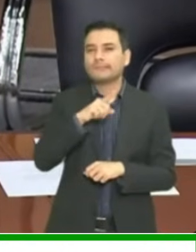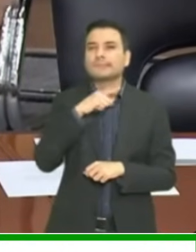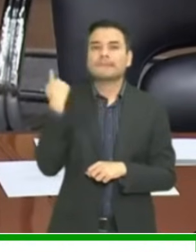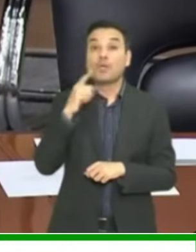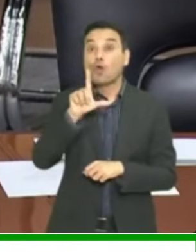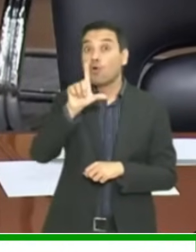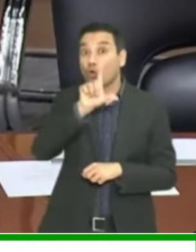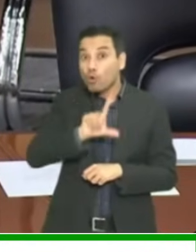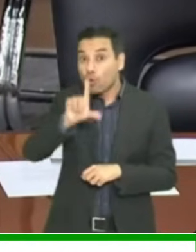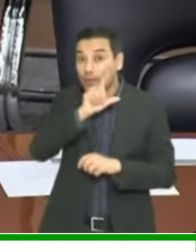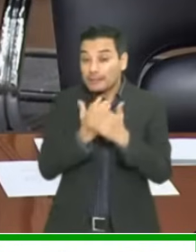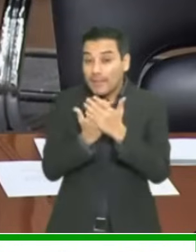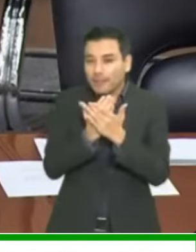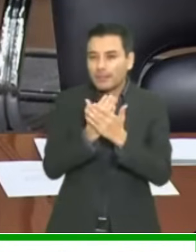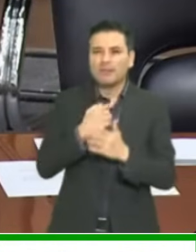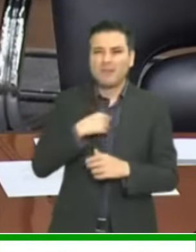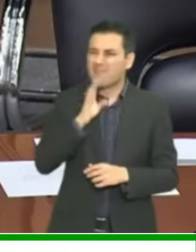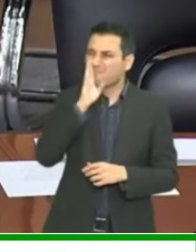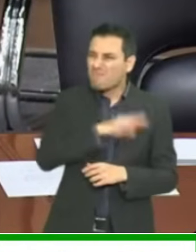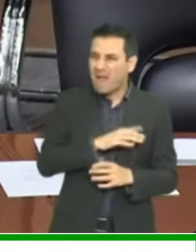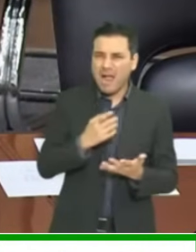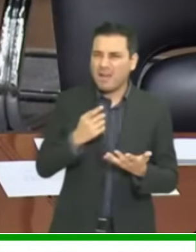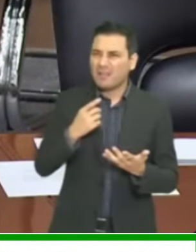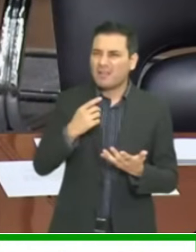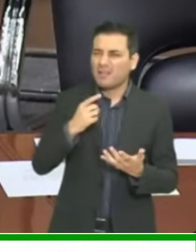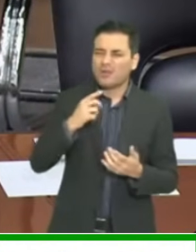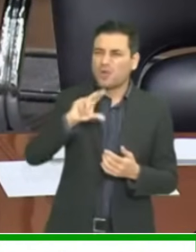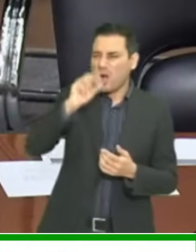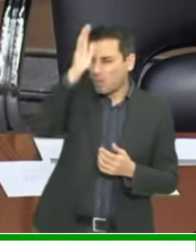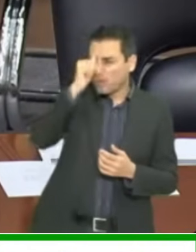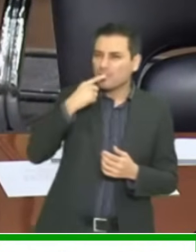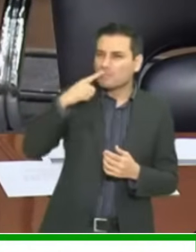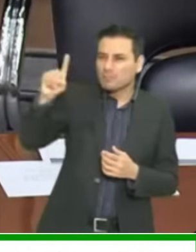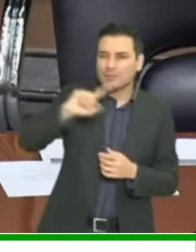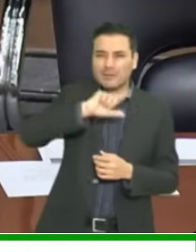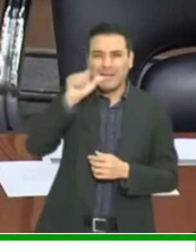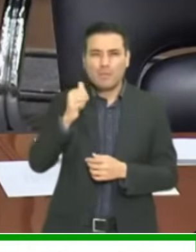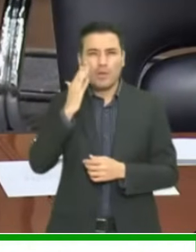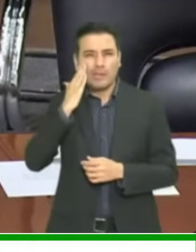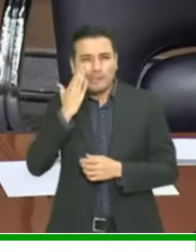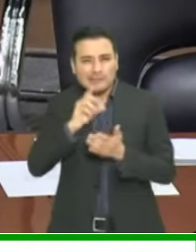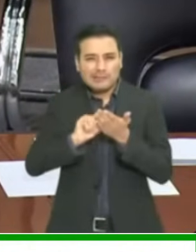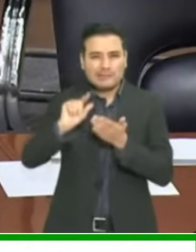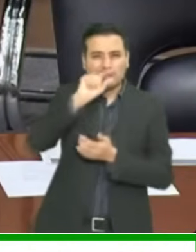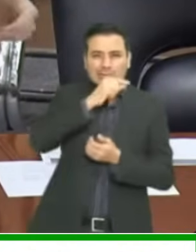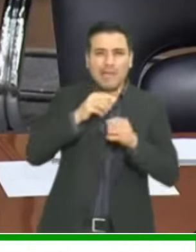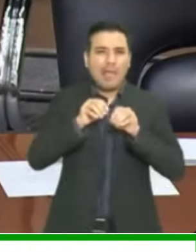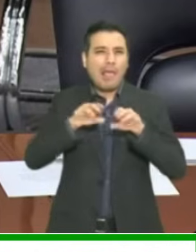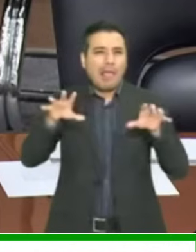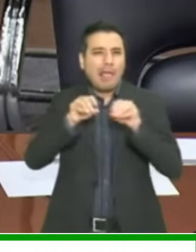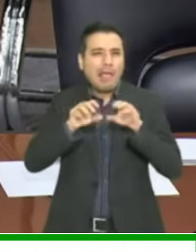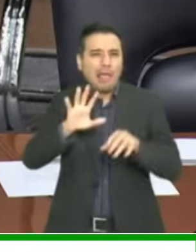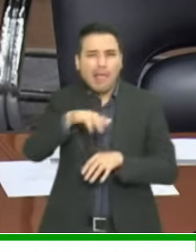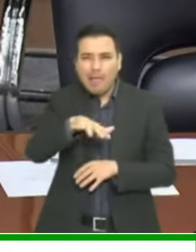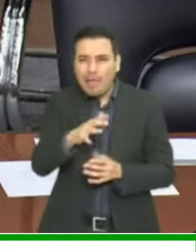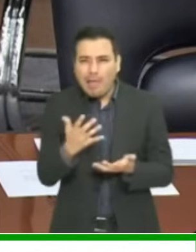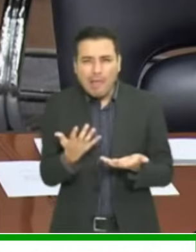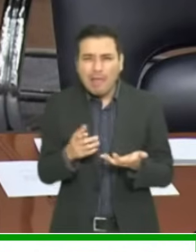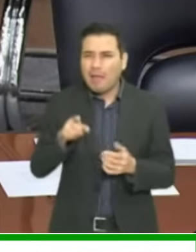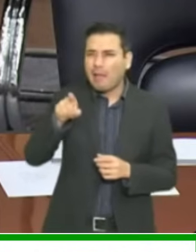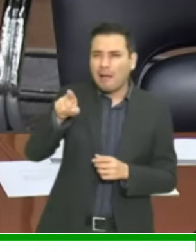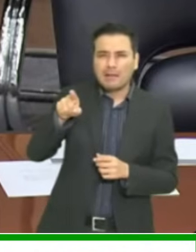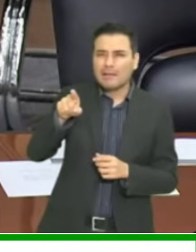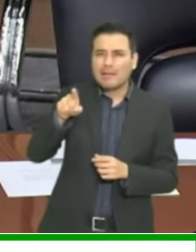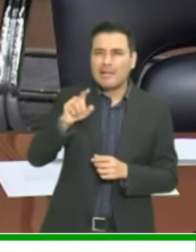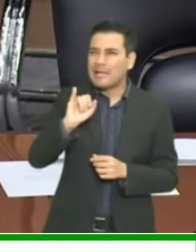resultado y lo impugno. Y luego salgo a las redes sociales con estos grupos de consultores a decir está mal hecho el ejercicio